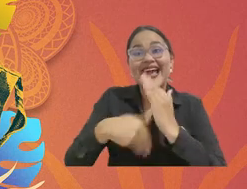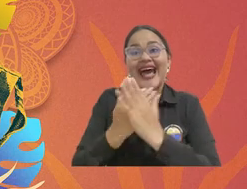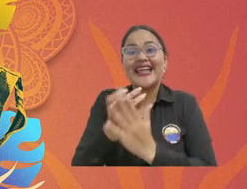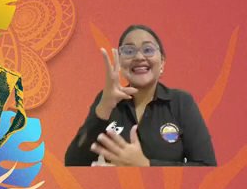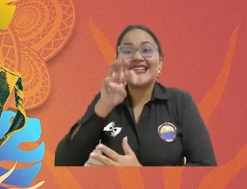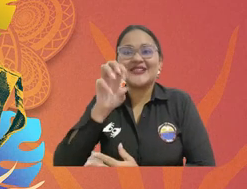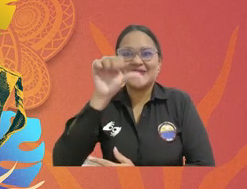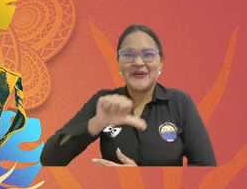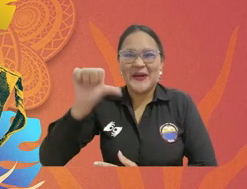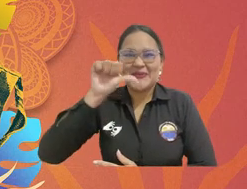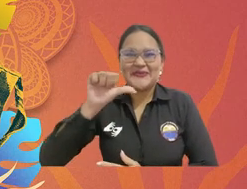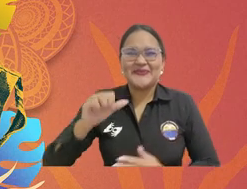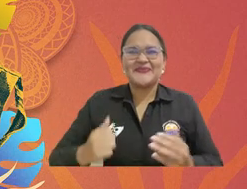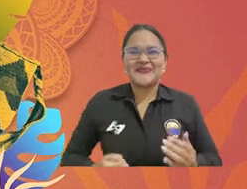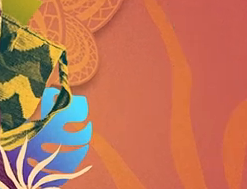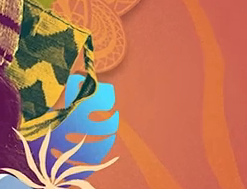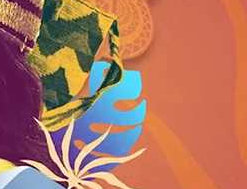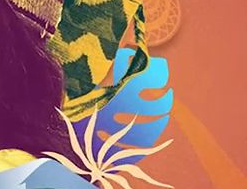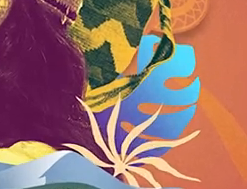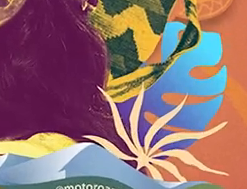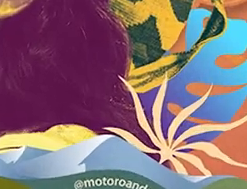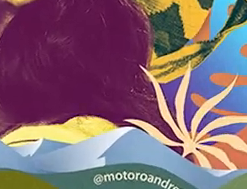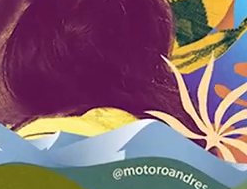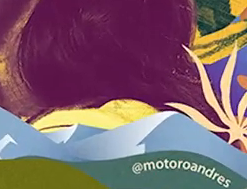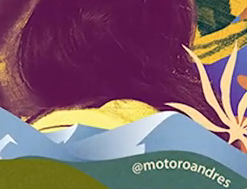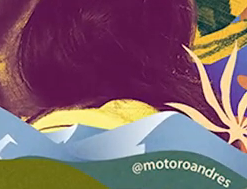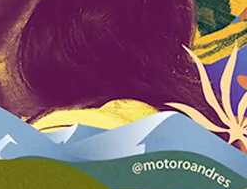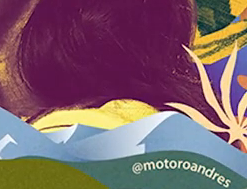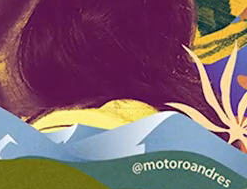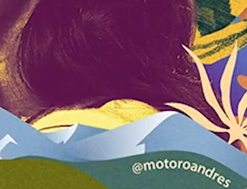universitario desde el 15 al 18 de agosto.